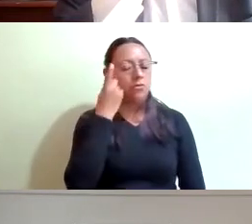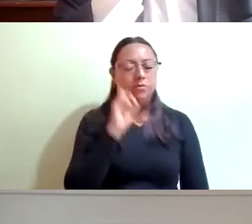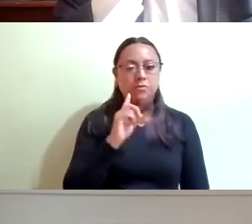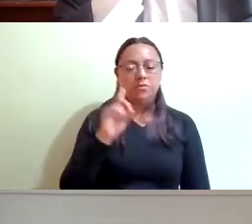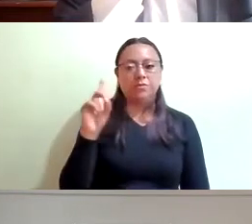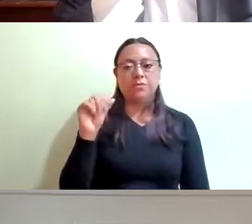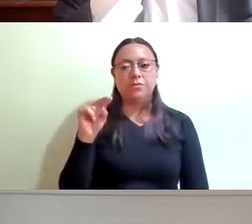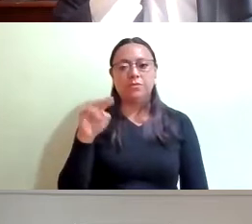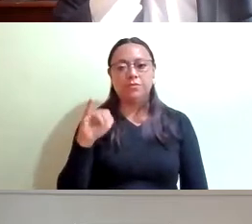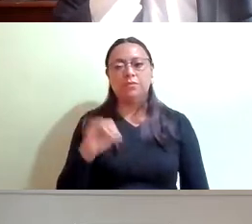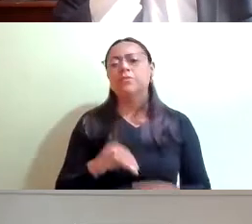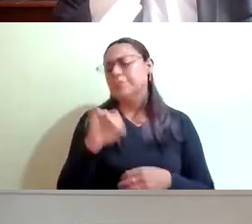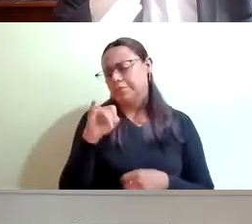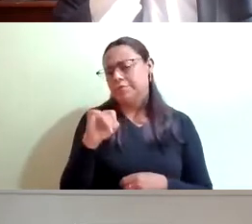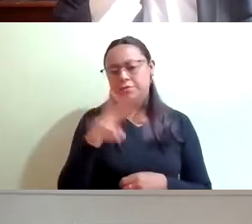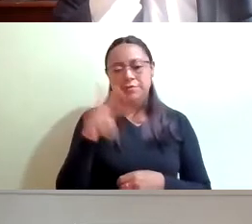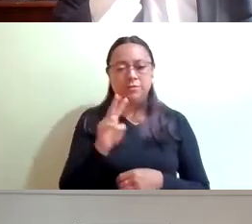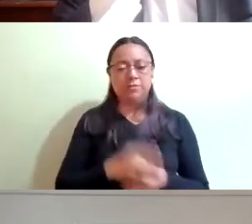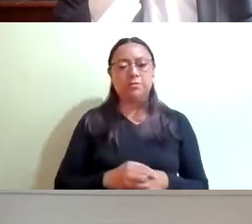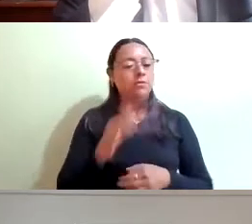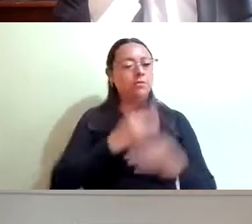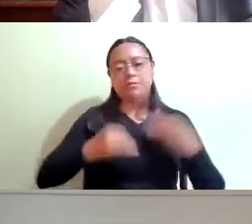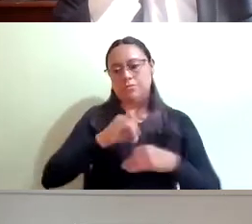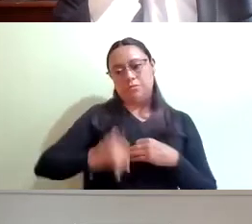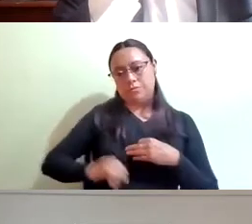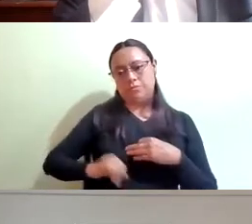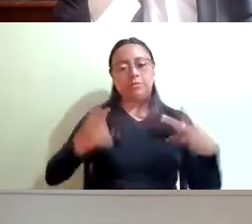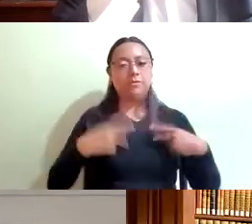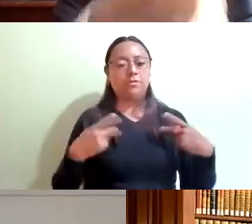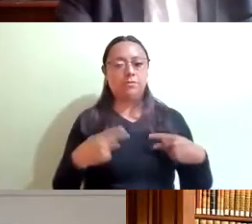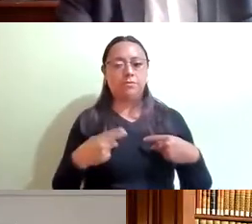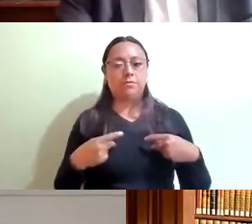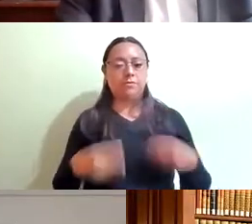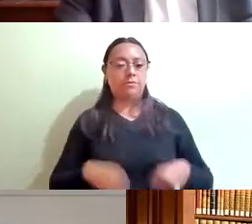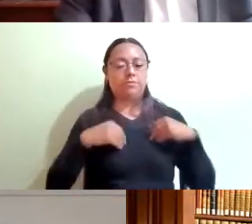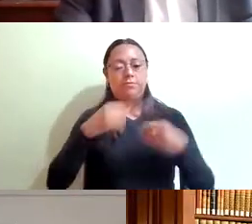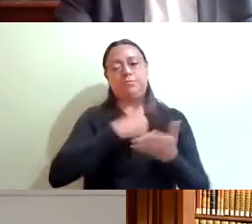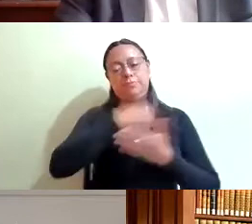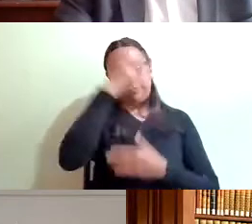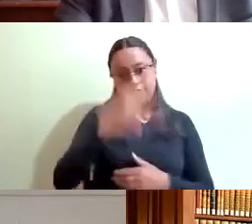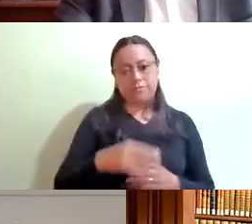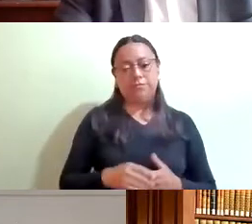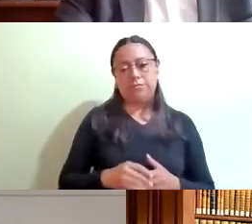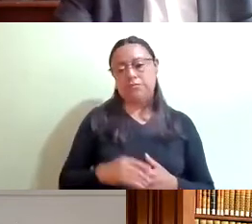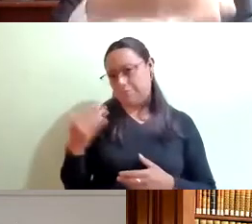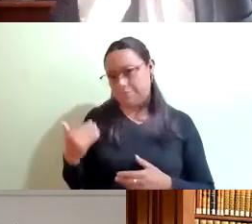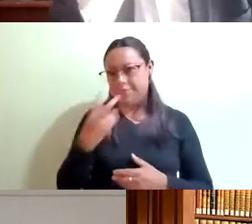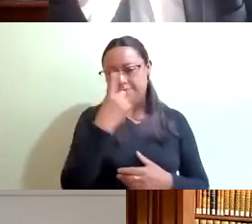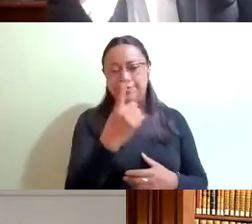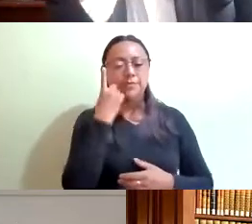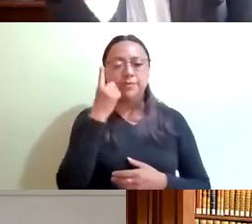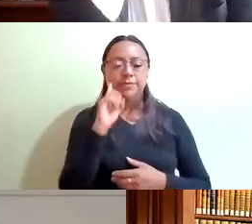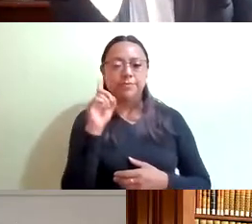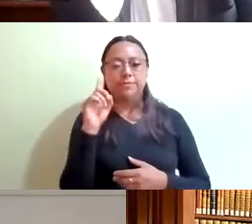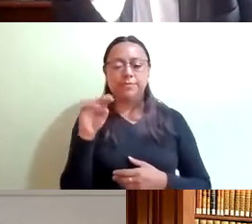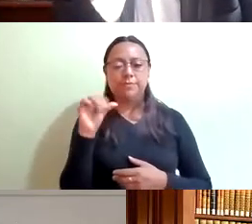ciudadanos. Yo en eso comparto plenamente lo dicho por la diputada Marta,